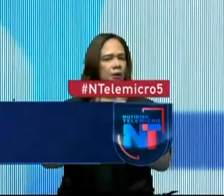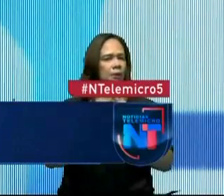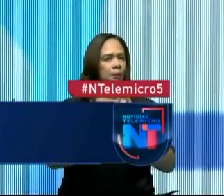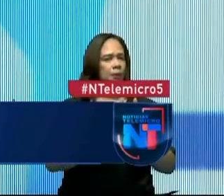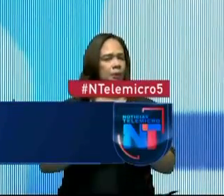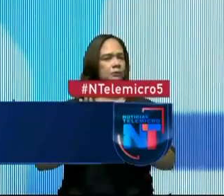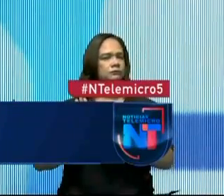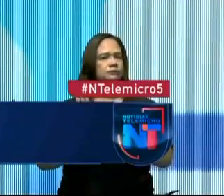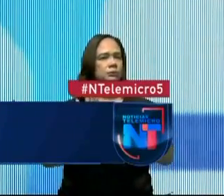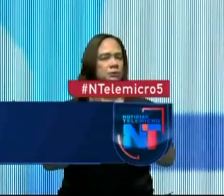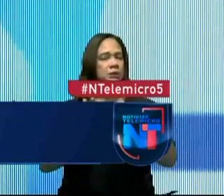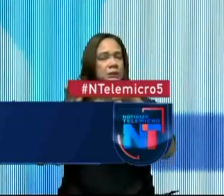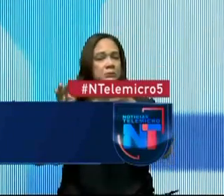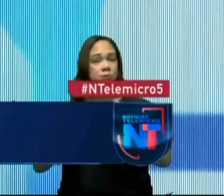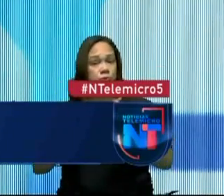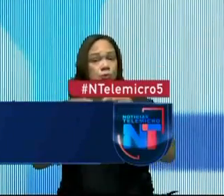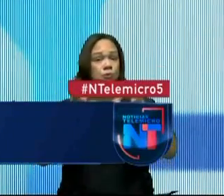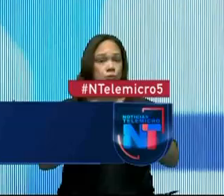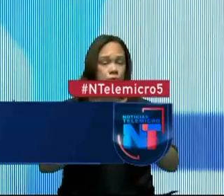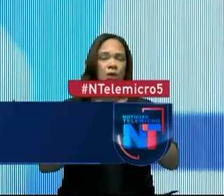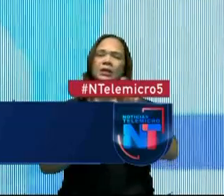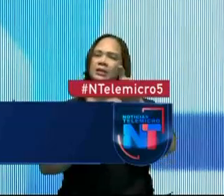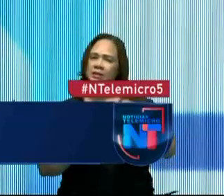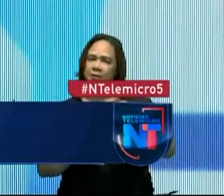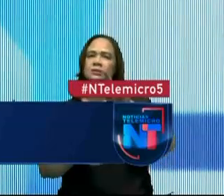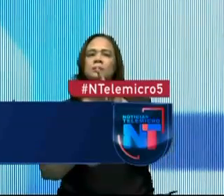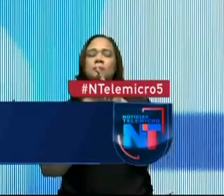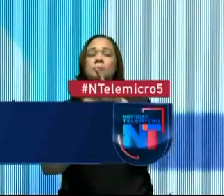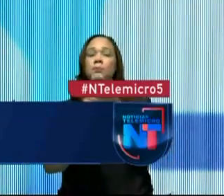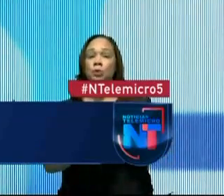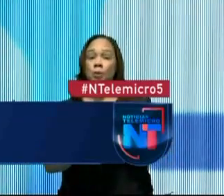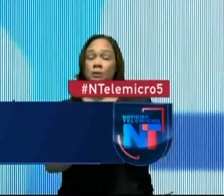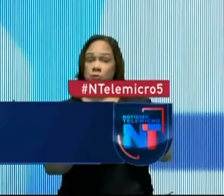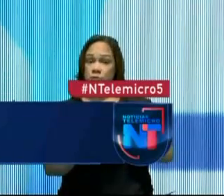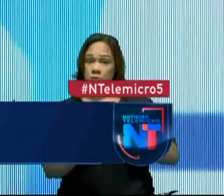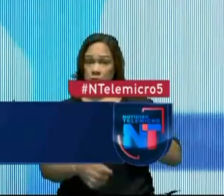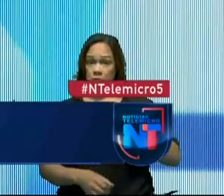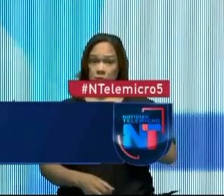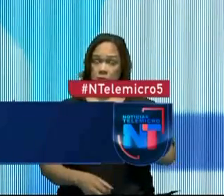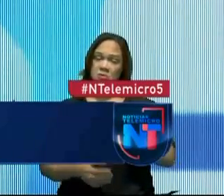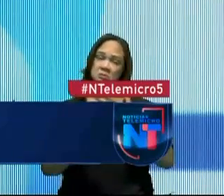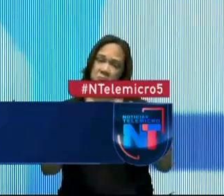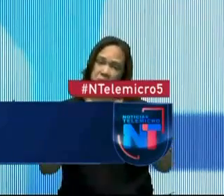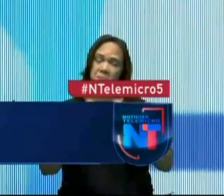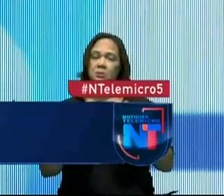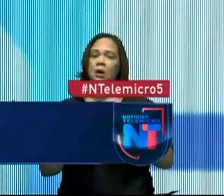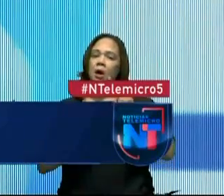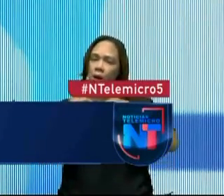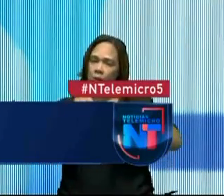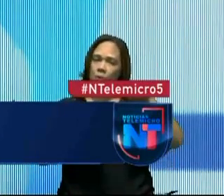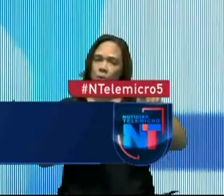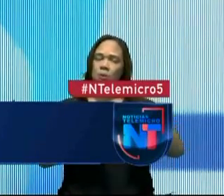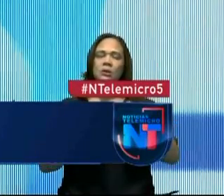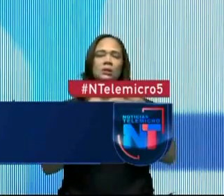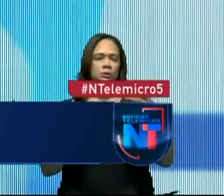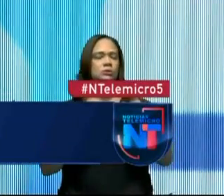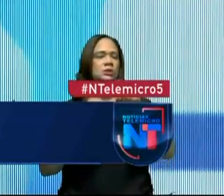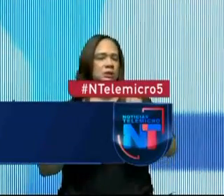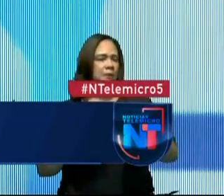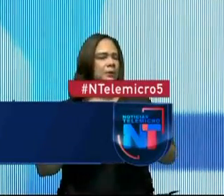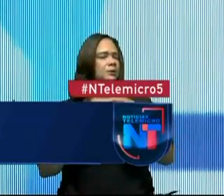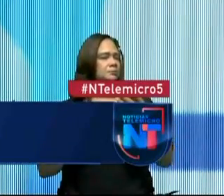estas medidas van a requerir aprobación del Congreso por lo tanto va a tener vamos a tener un